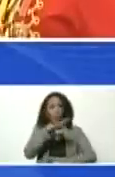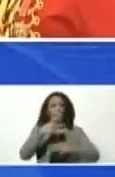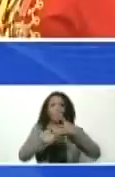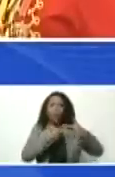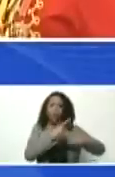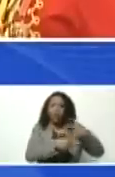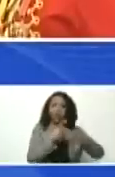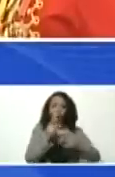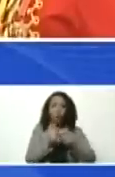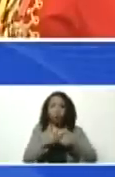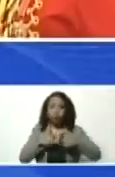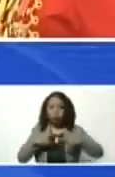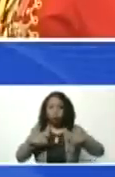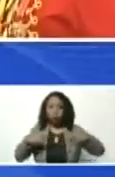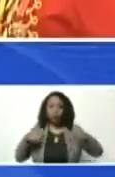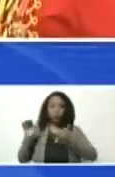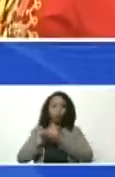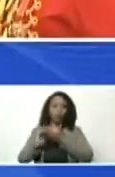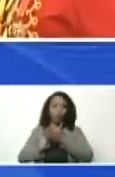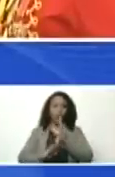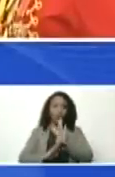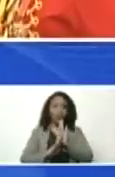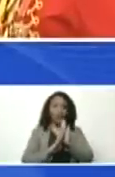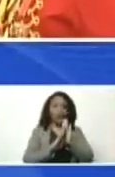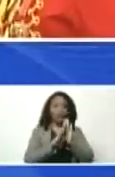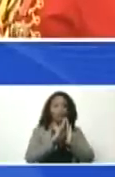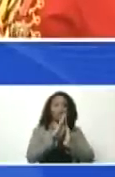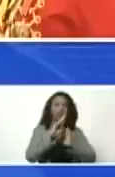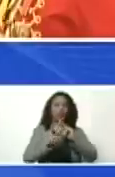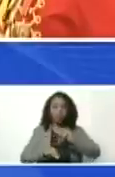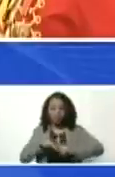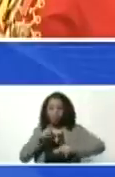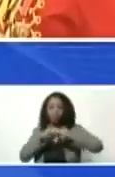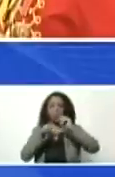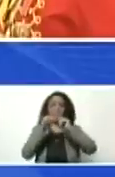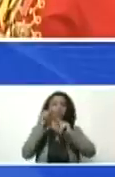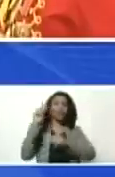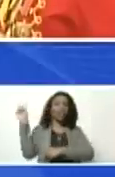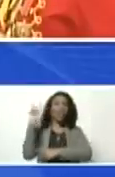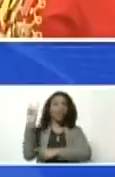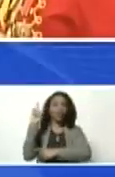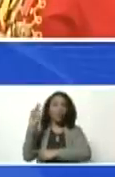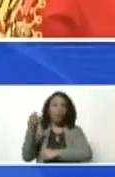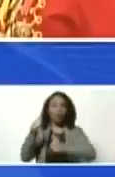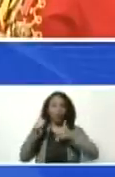crecimiento, recuperación y construcción de la Venezuela potencia.